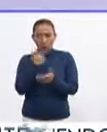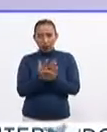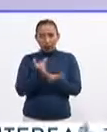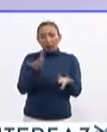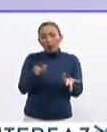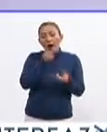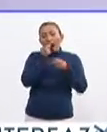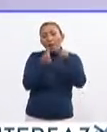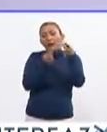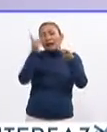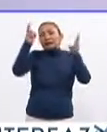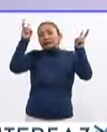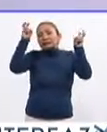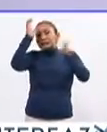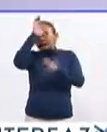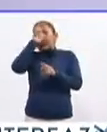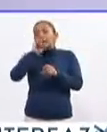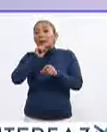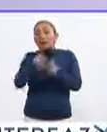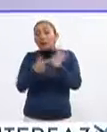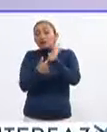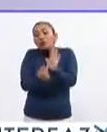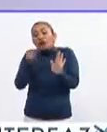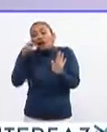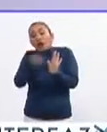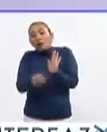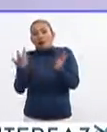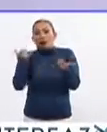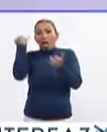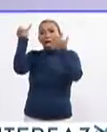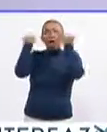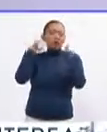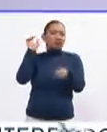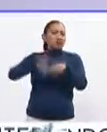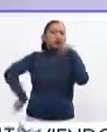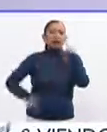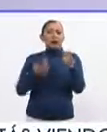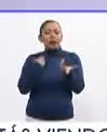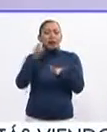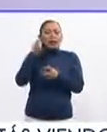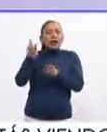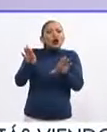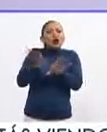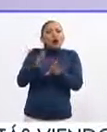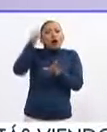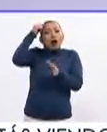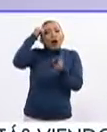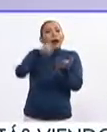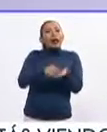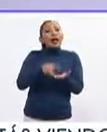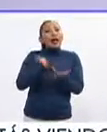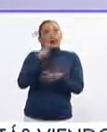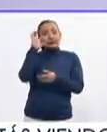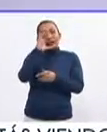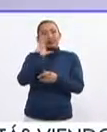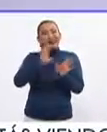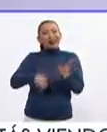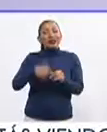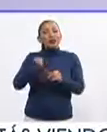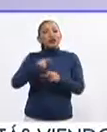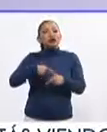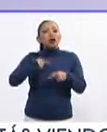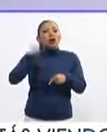de un lenguaje científico, sino también enseñarles a desmitificar y a decodificar las creencias adheridas a la ciencia y a